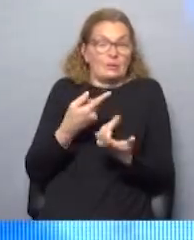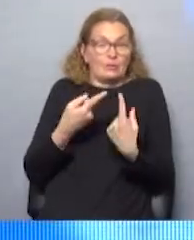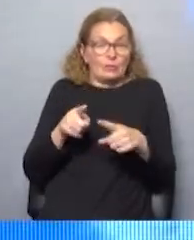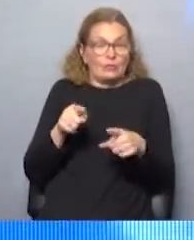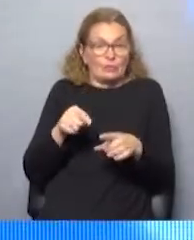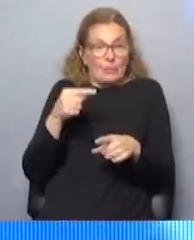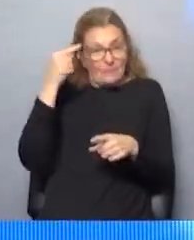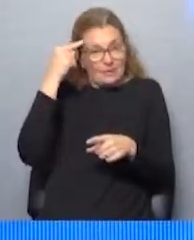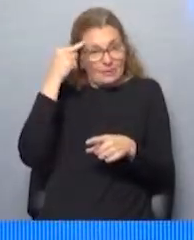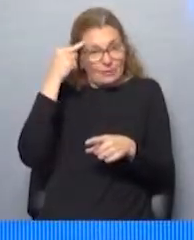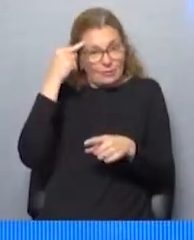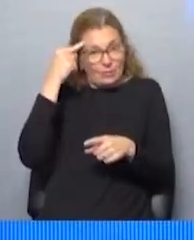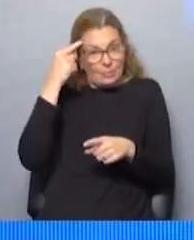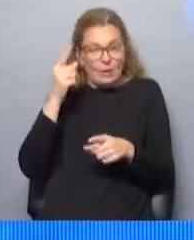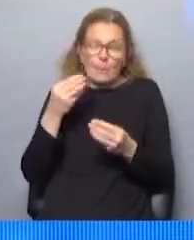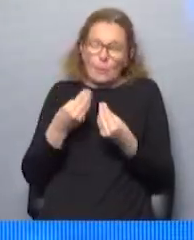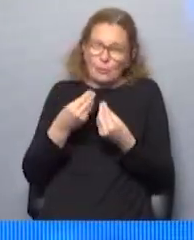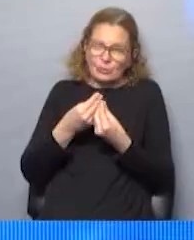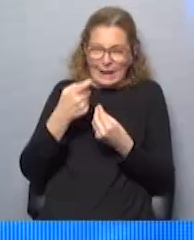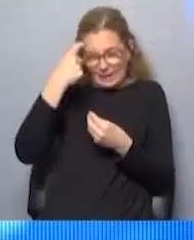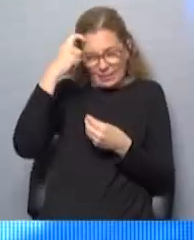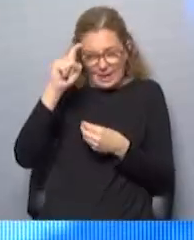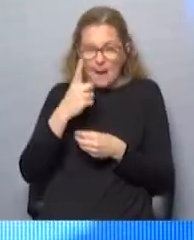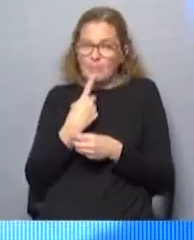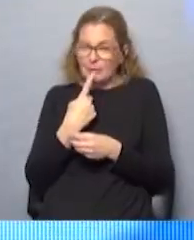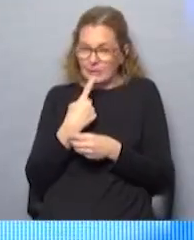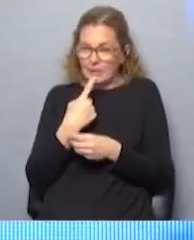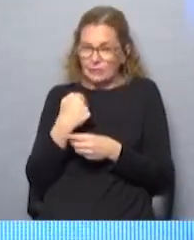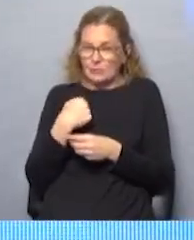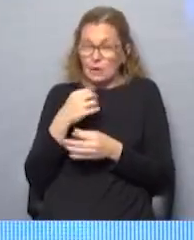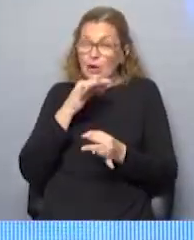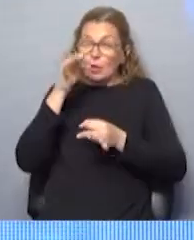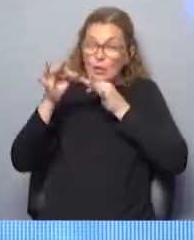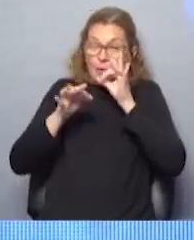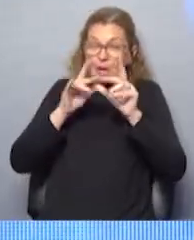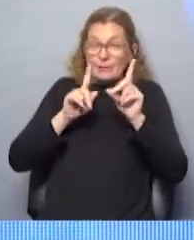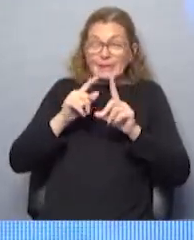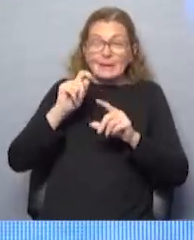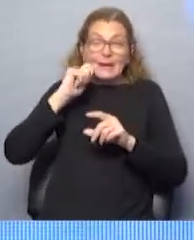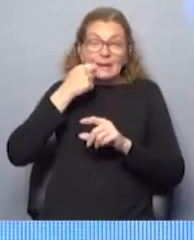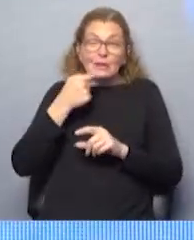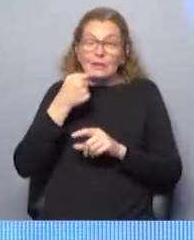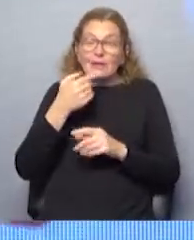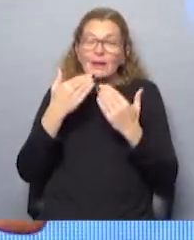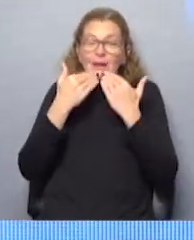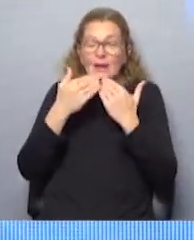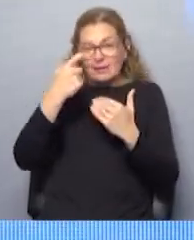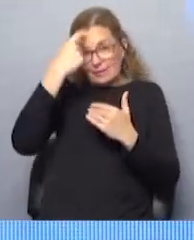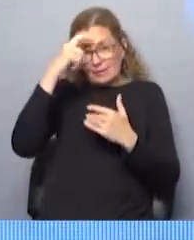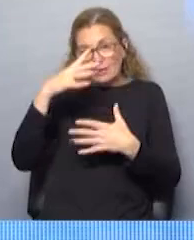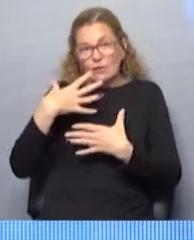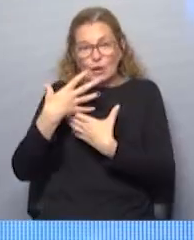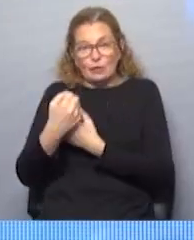creo que el criterio es muy político y más allá de que en los discursos a veces queda bien decir gracias científicos nos